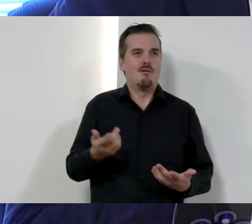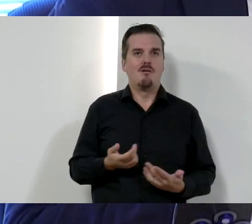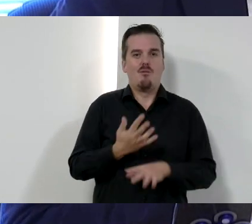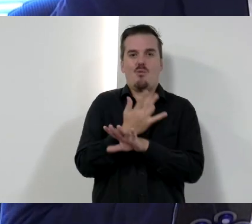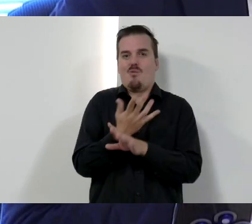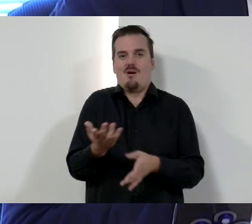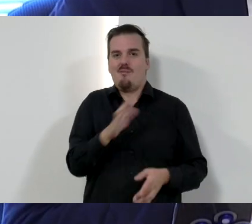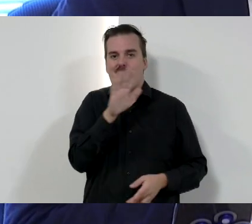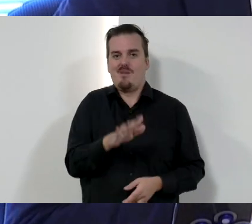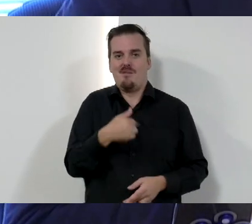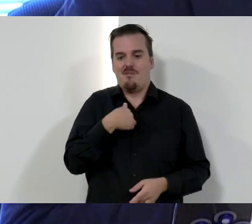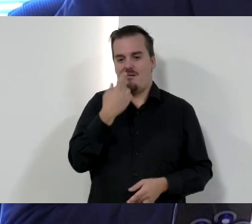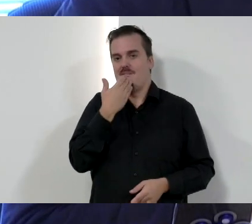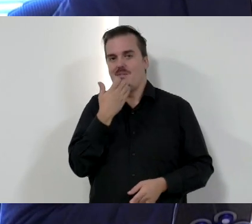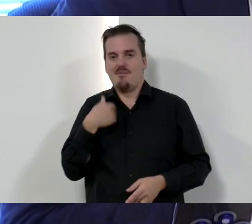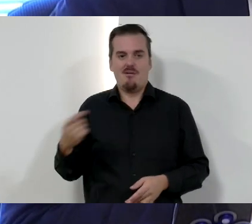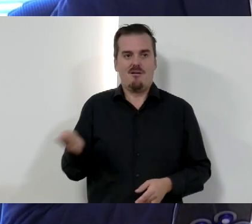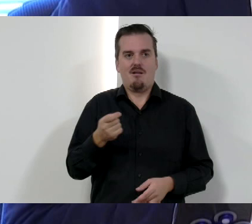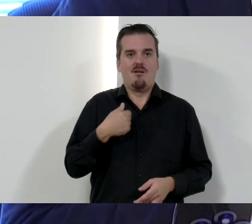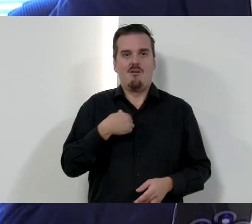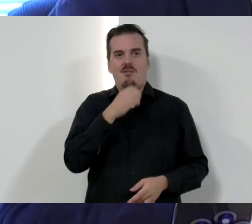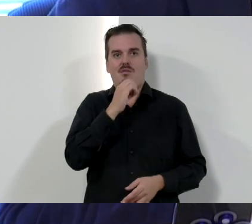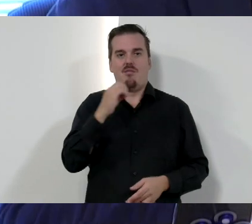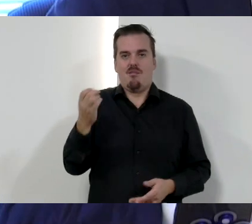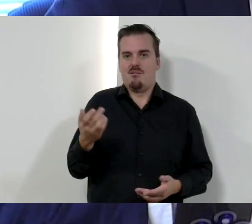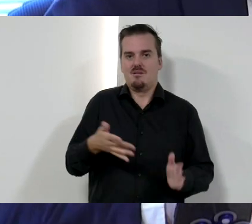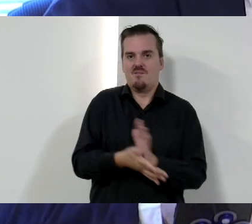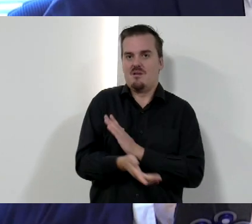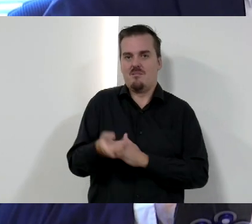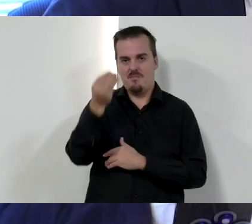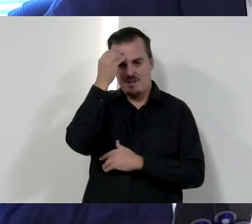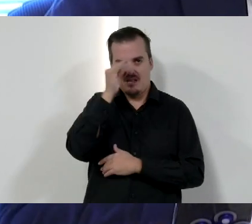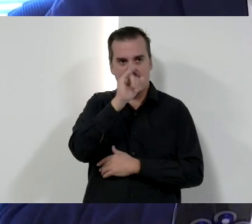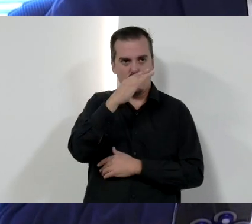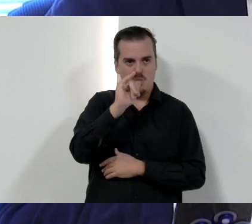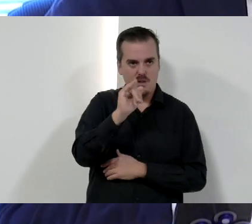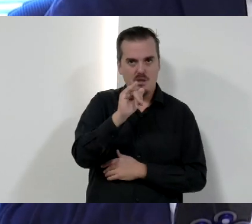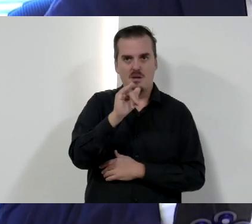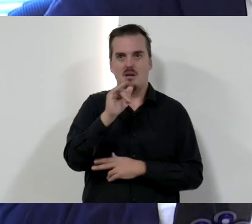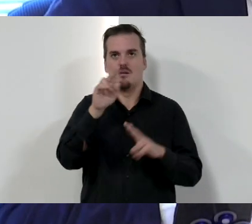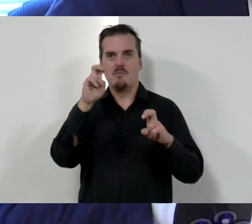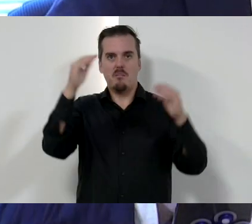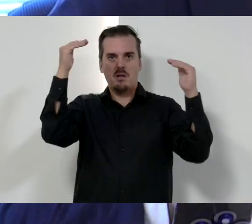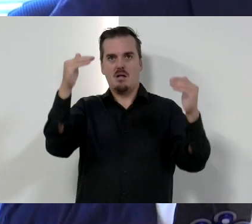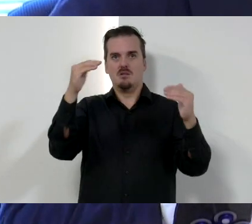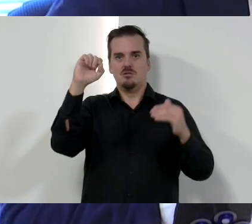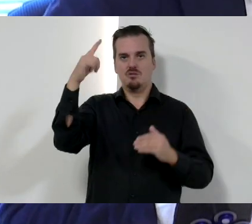como el calcho, a Marrategui, al 0-0, con el IBI con respecto a las placas solares al 0-0. Le han metido un gol. Solamente hay